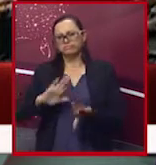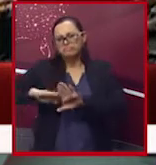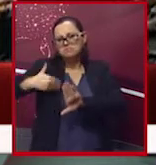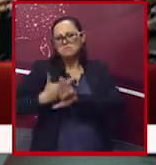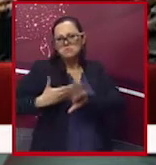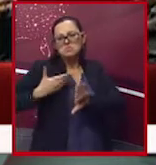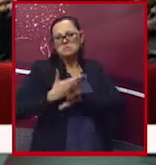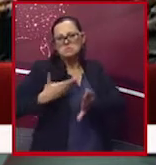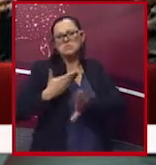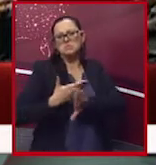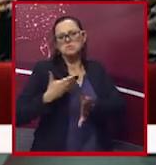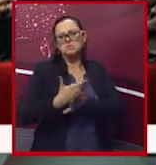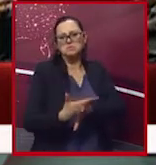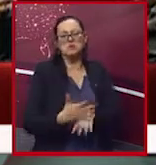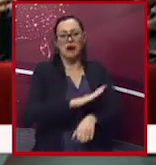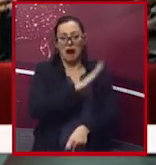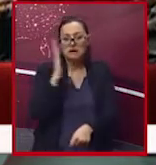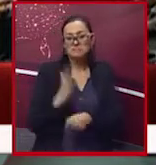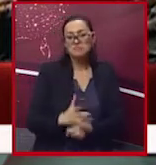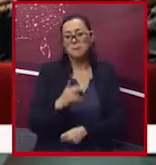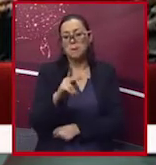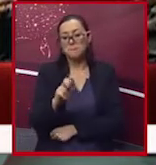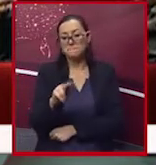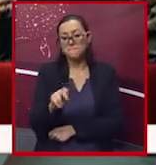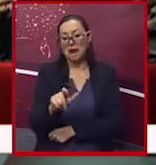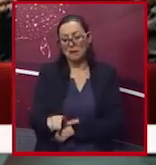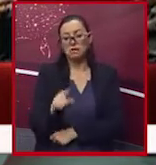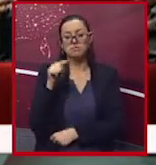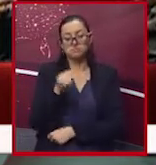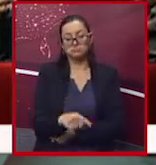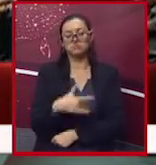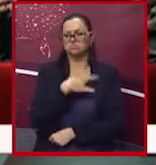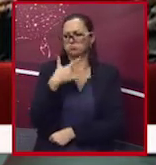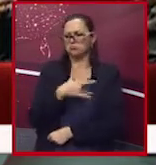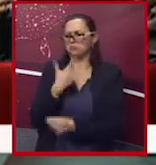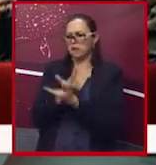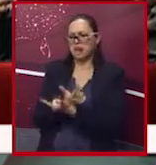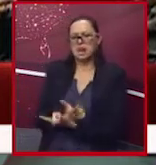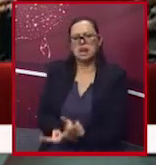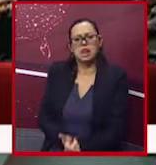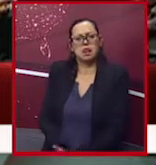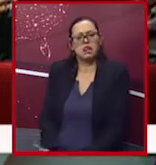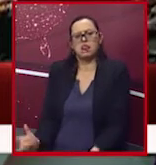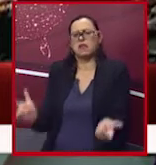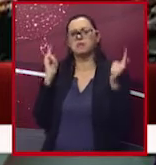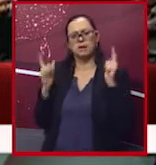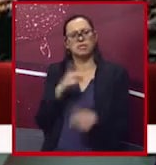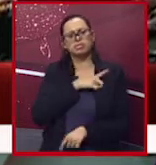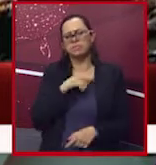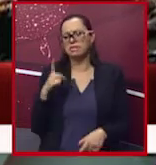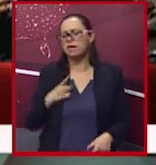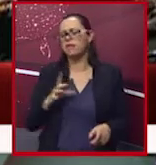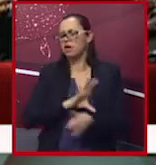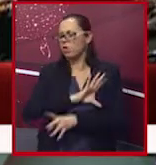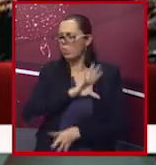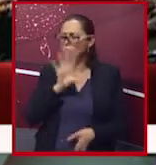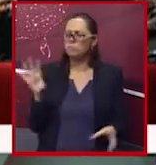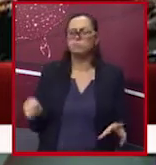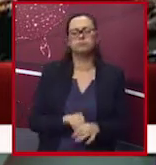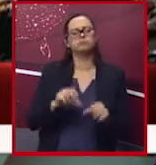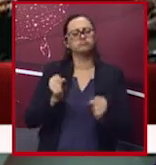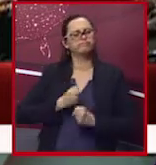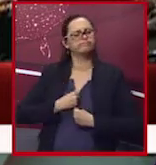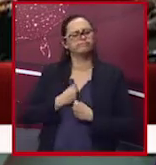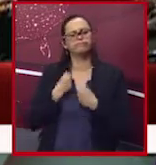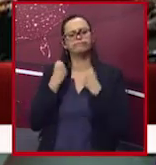persecución de orden penal por la libertad que hoy se debe tener en su máxima